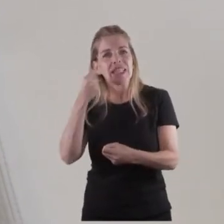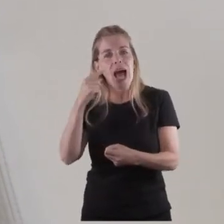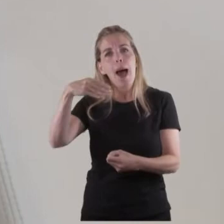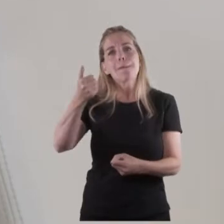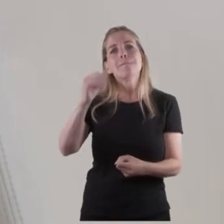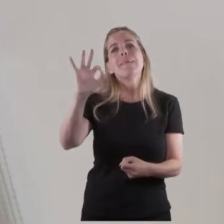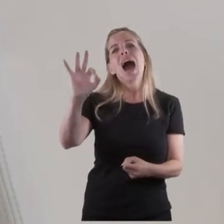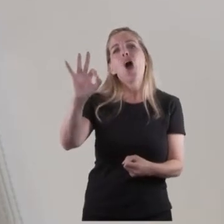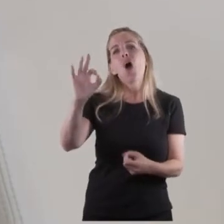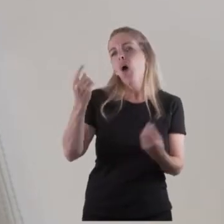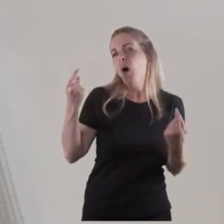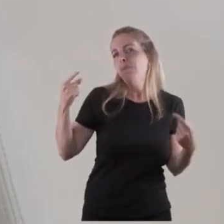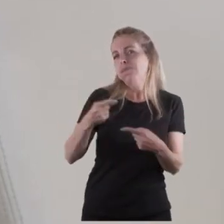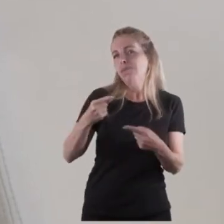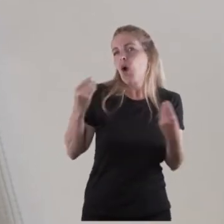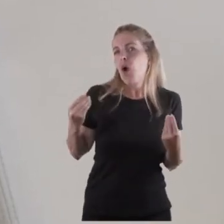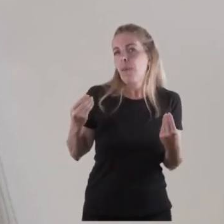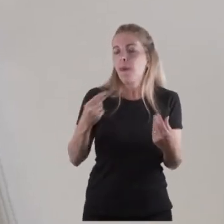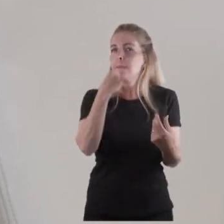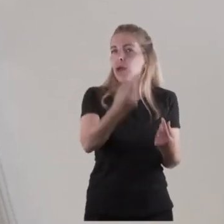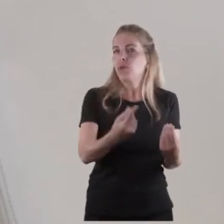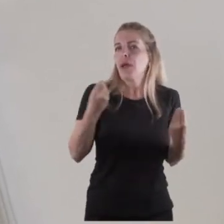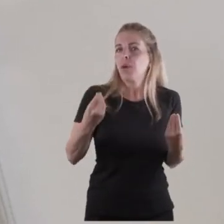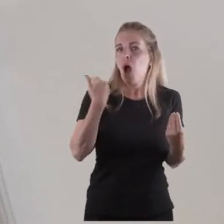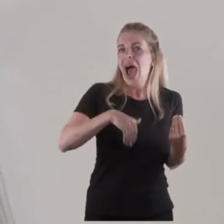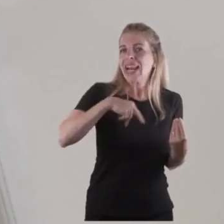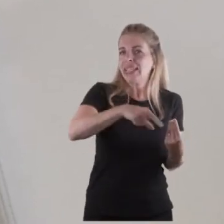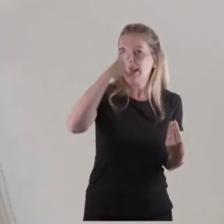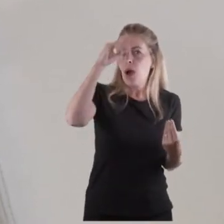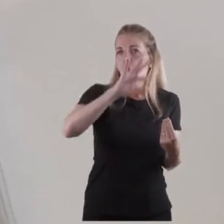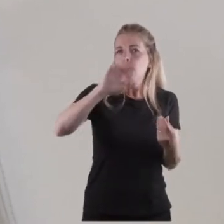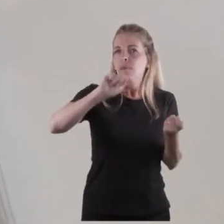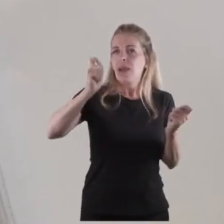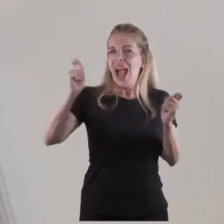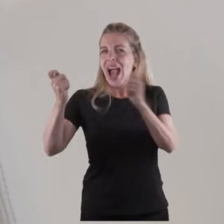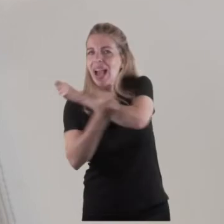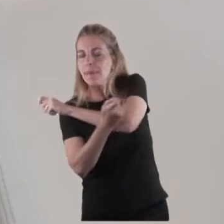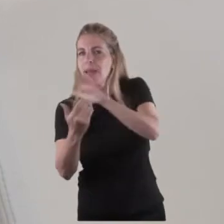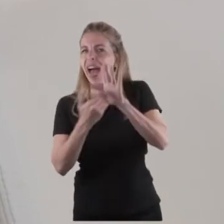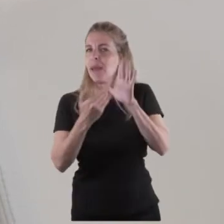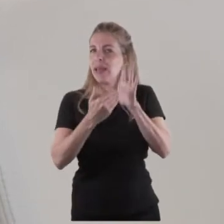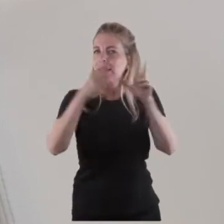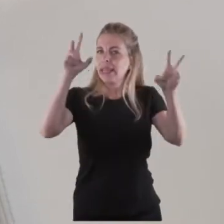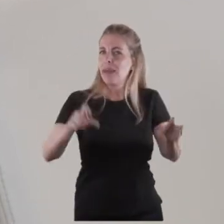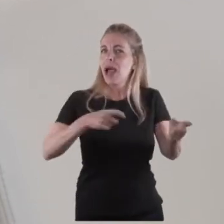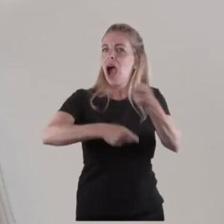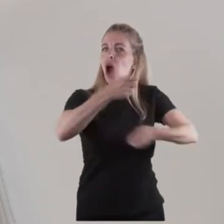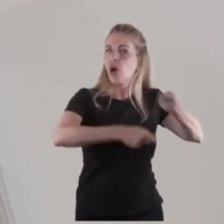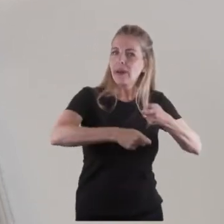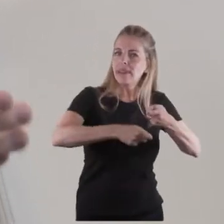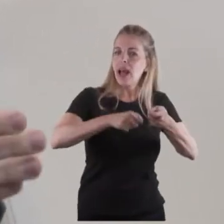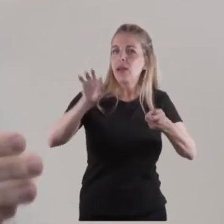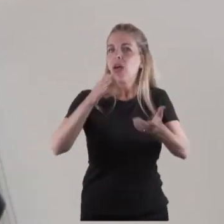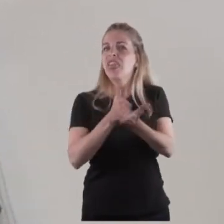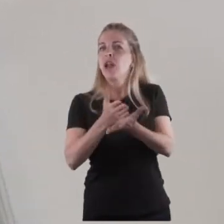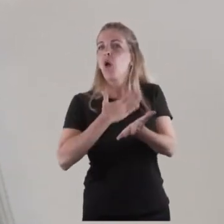es porque la argentina va variando su postura de acuerdo a los intereses comerciales en materia de derechos humanos si es por como usted dijo